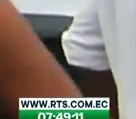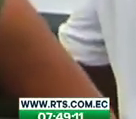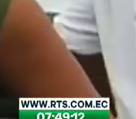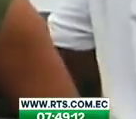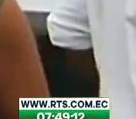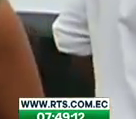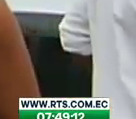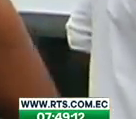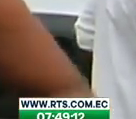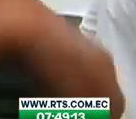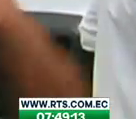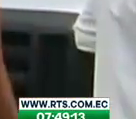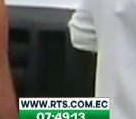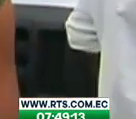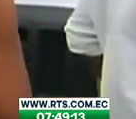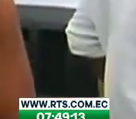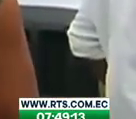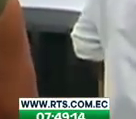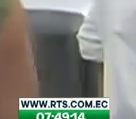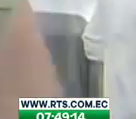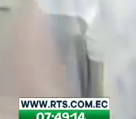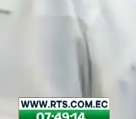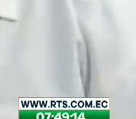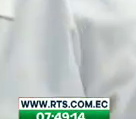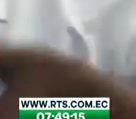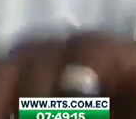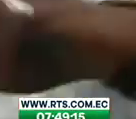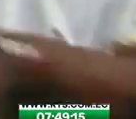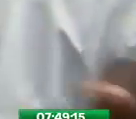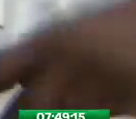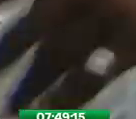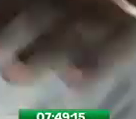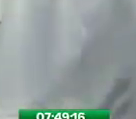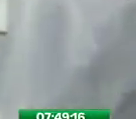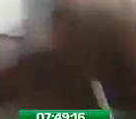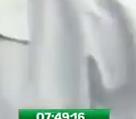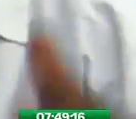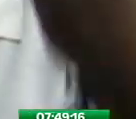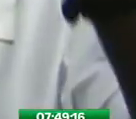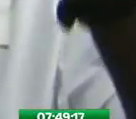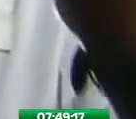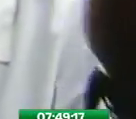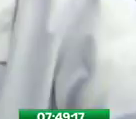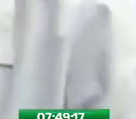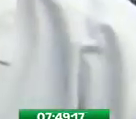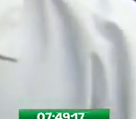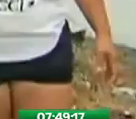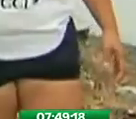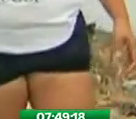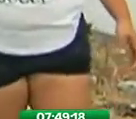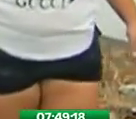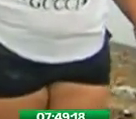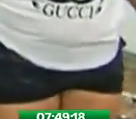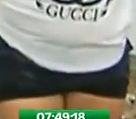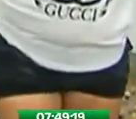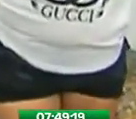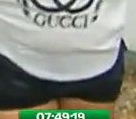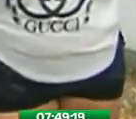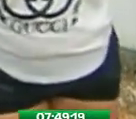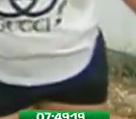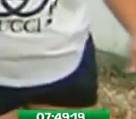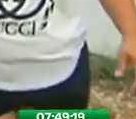donde hay delincuencia, y aparte de eso nos quieren sacar. No me importa quién venda o quién no venda, a mí no me interesa, pero por favor dejen vivir.